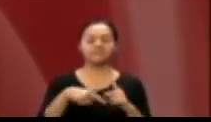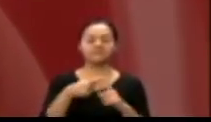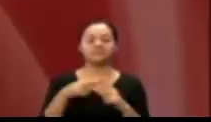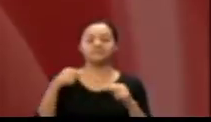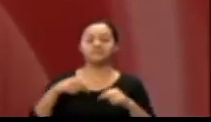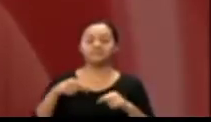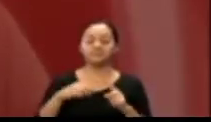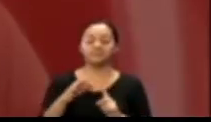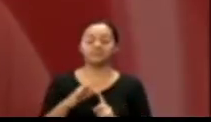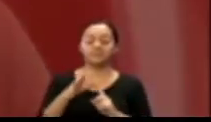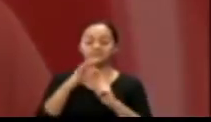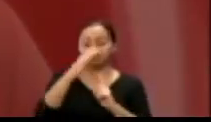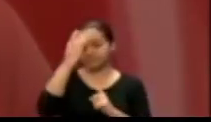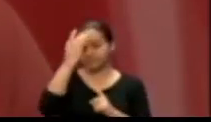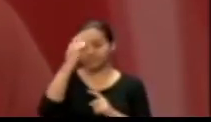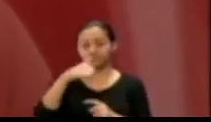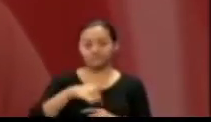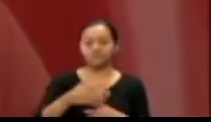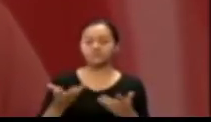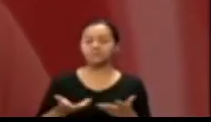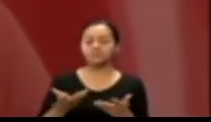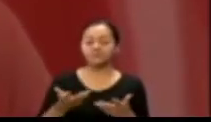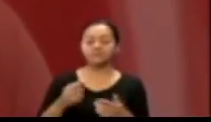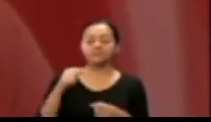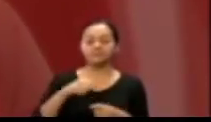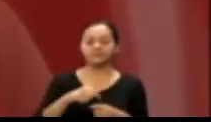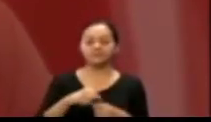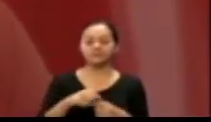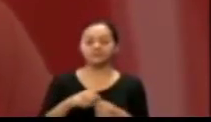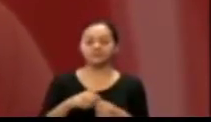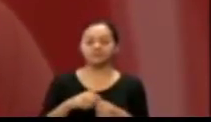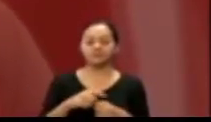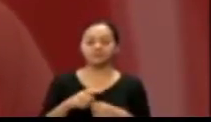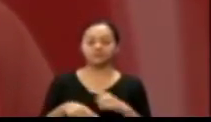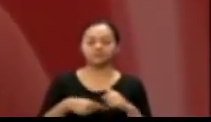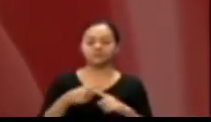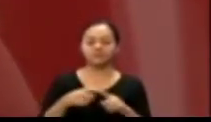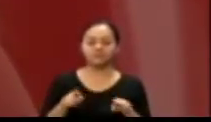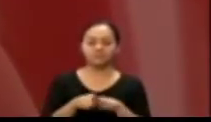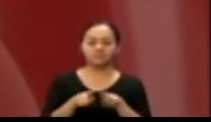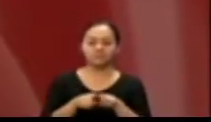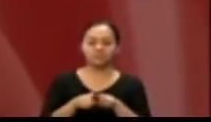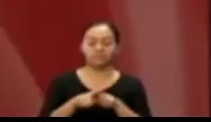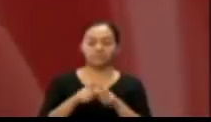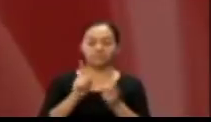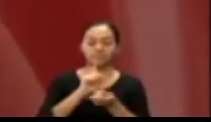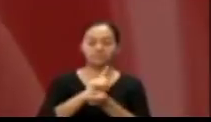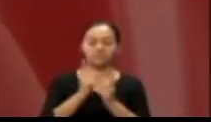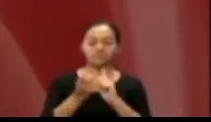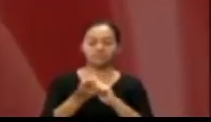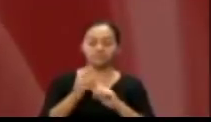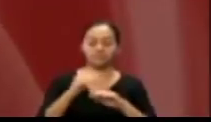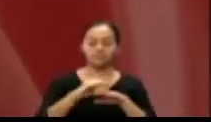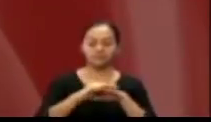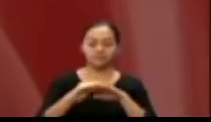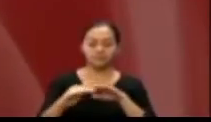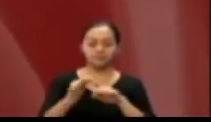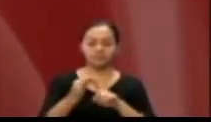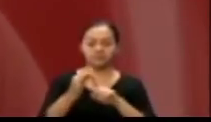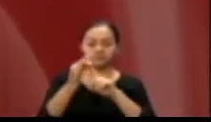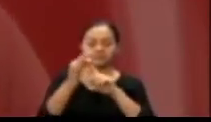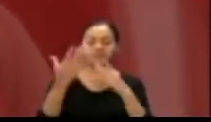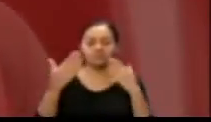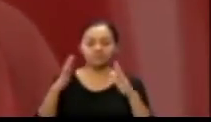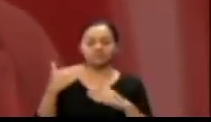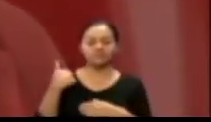esto, también es especial porque estamos desde justamente el punto donde se va a desarrollar este encuentro con invitados especiales, y también